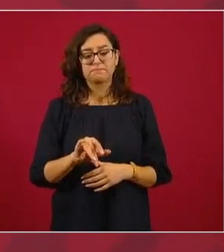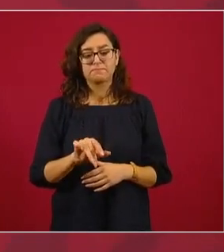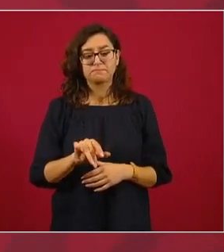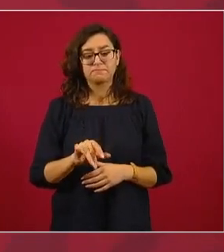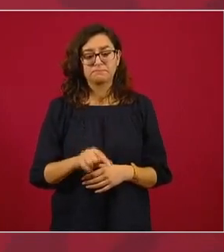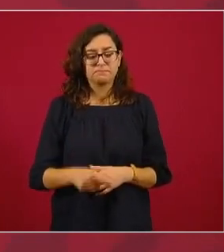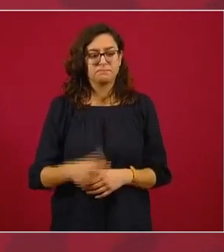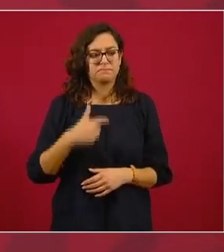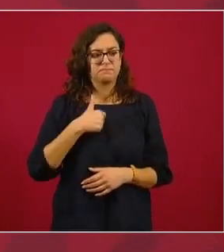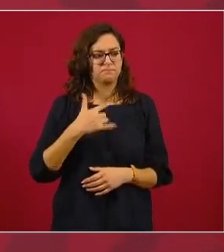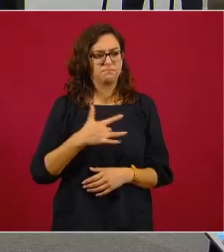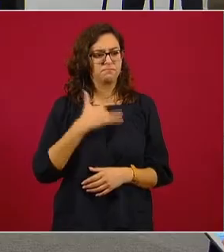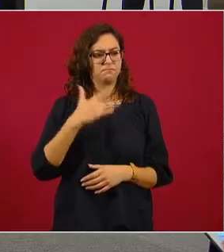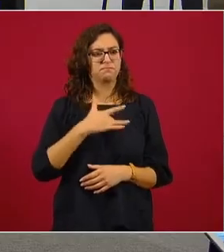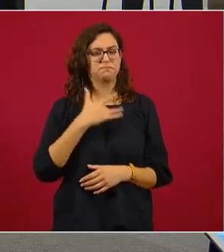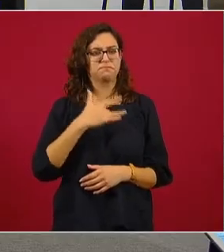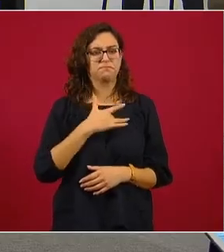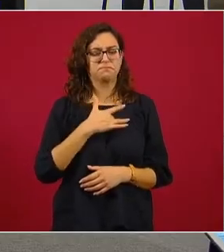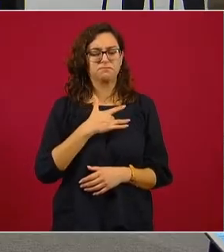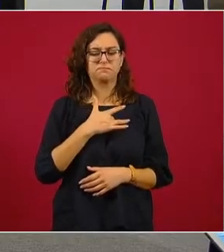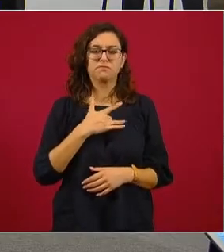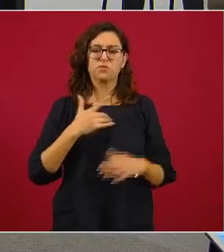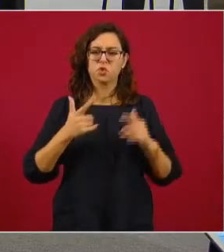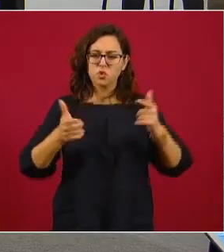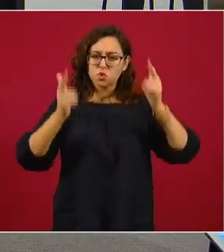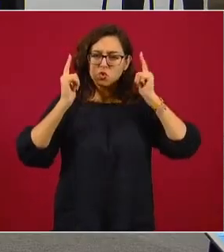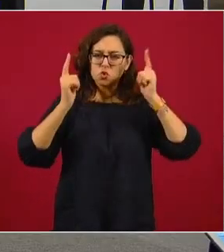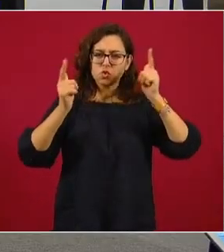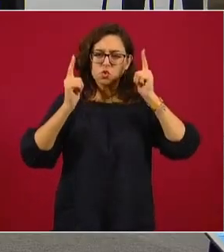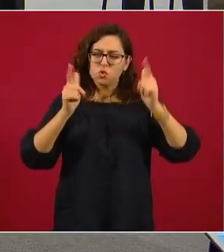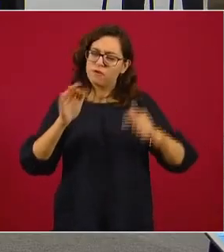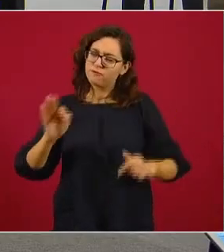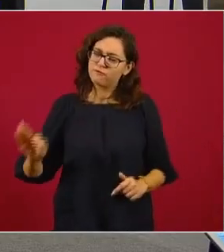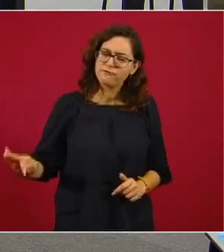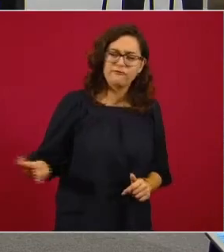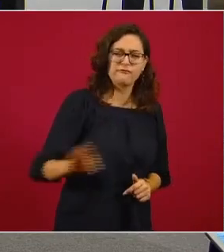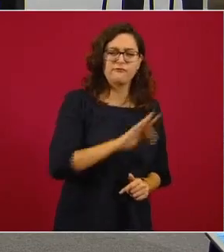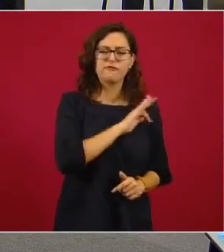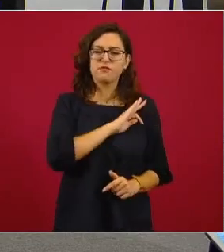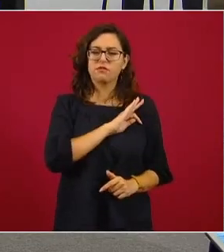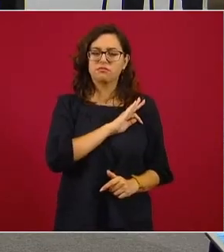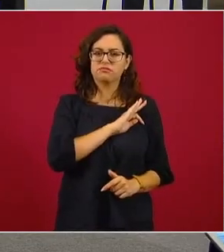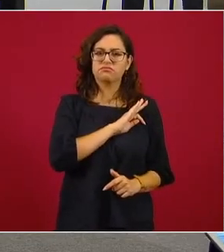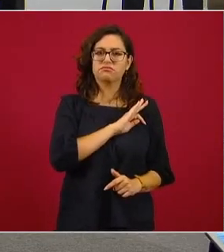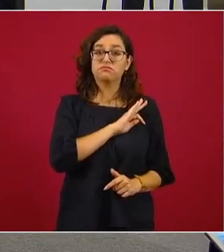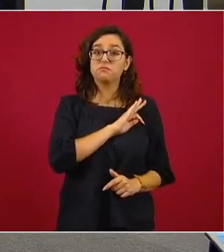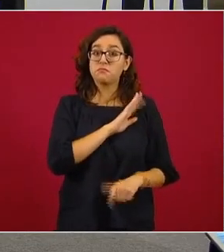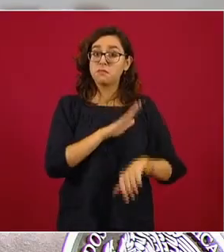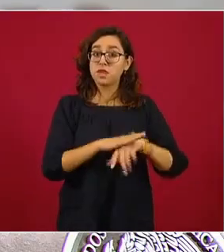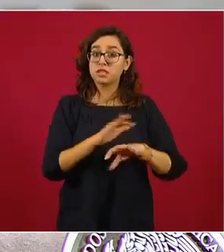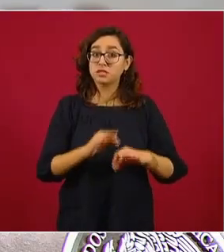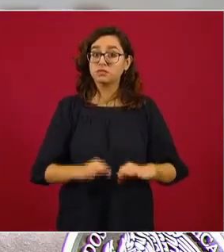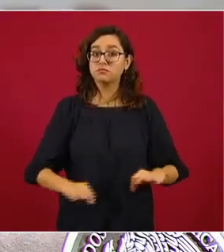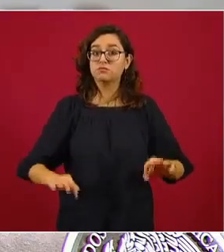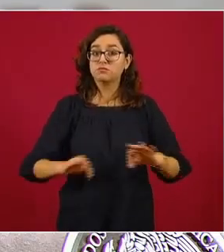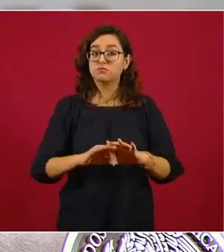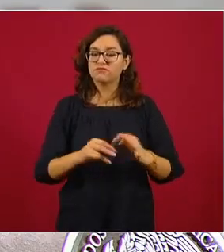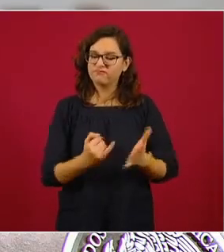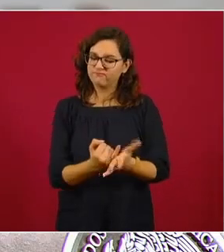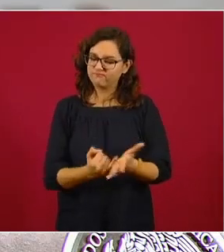tengo fe, tengo esperanza y tengo la convicción de que